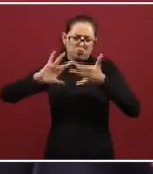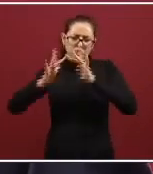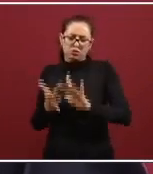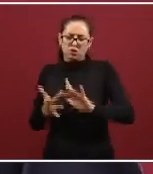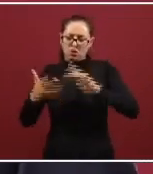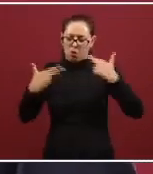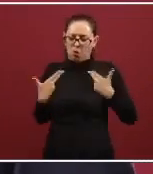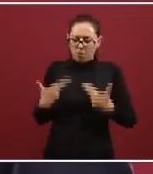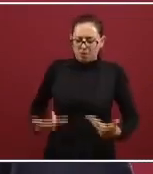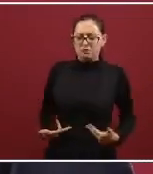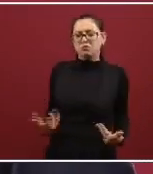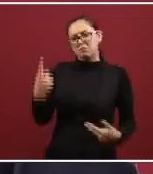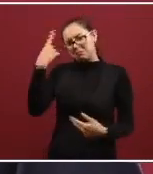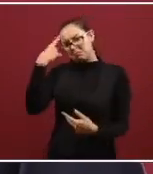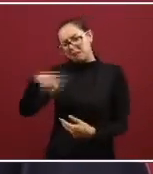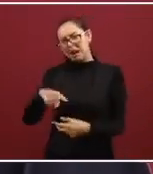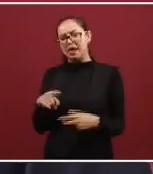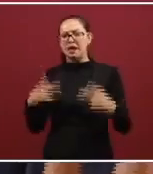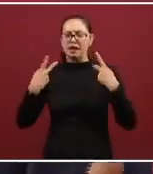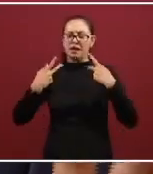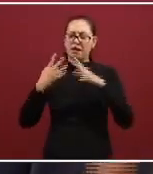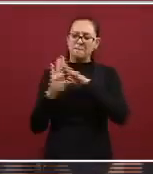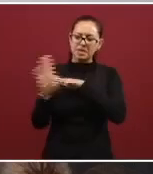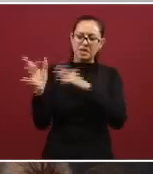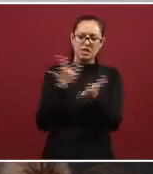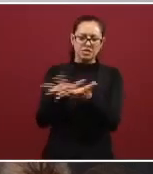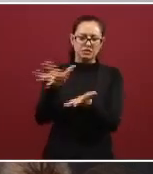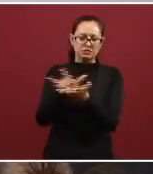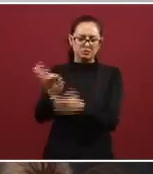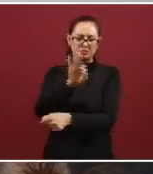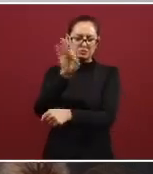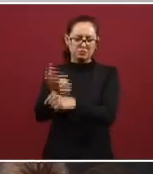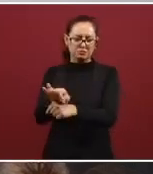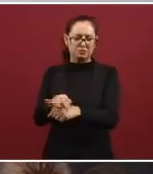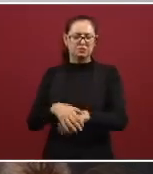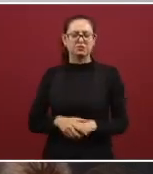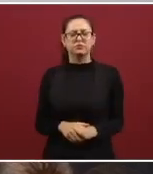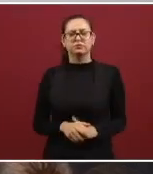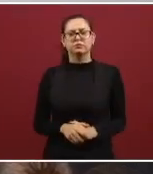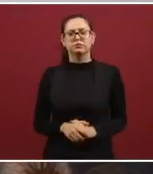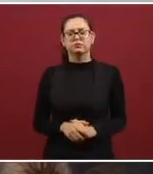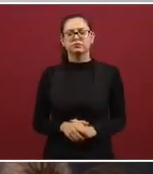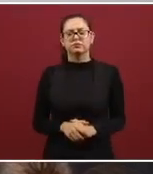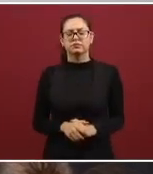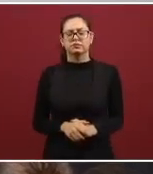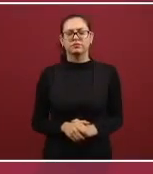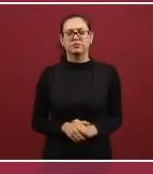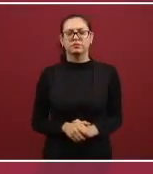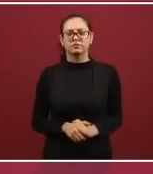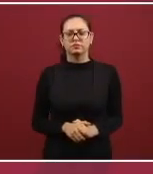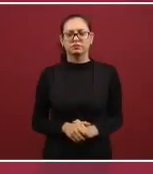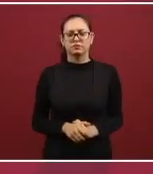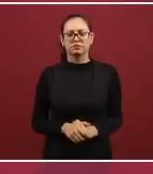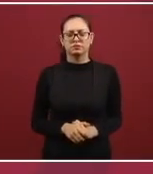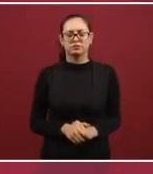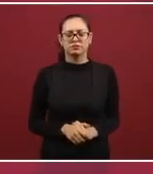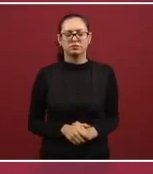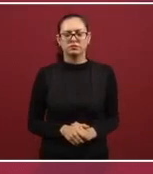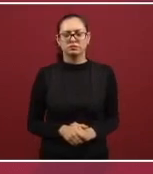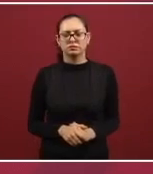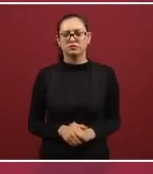en apoyo a migrantes, y vamos a estar pendientes para que no